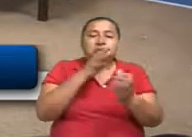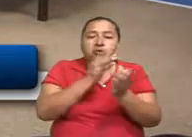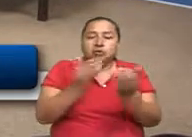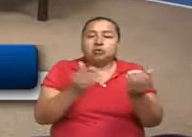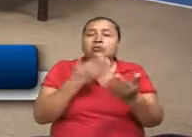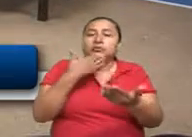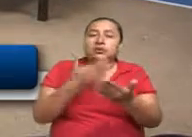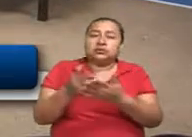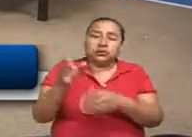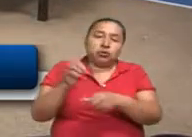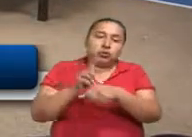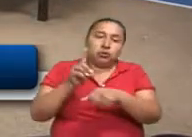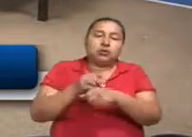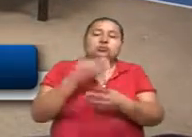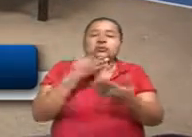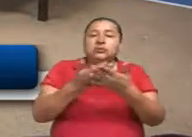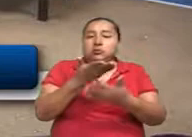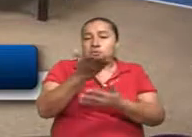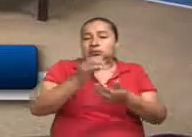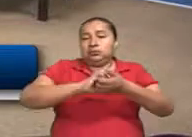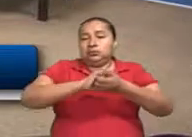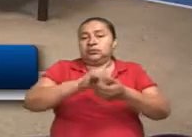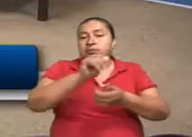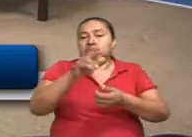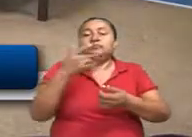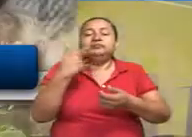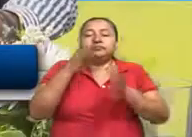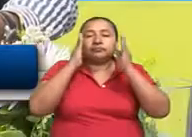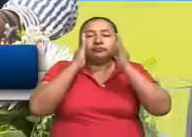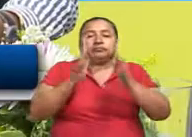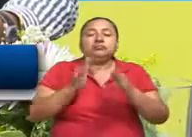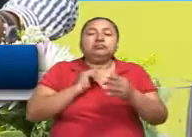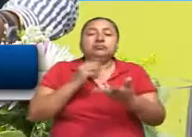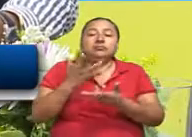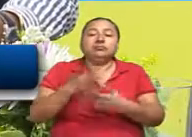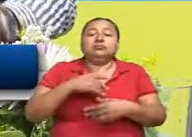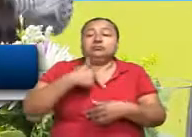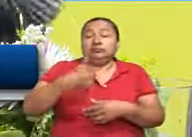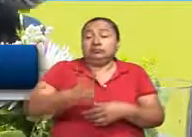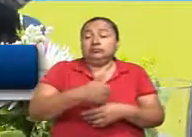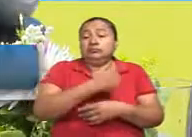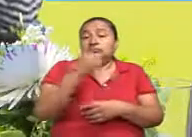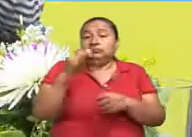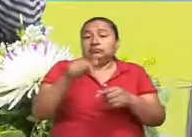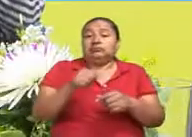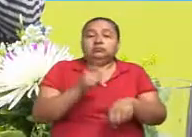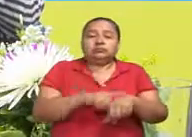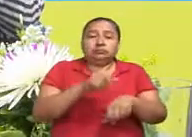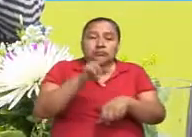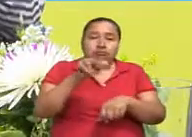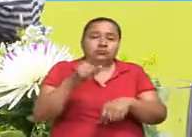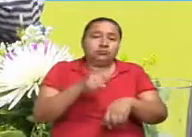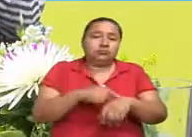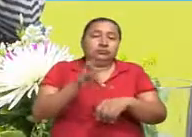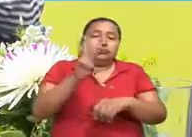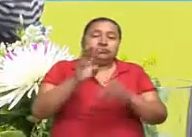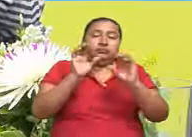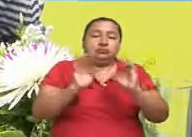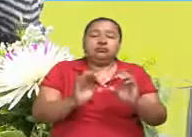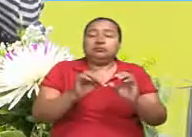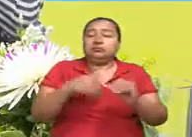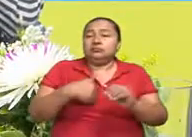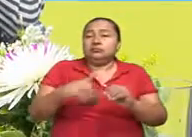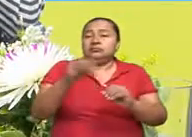Le agradecemos también a usted, amigos televidentes, su fiel sintonía. Le esperamos el día de mañana a esta misma hora, 3 de la tarde a